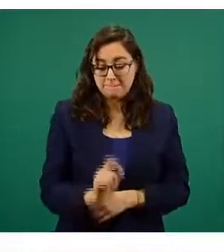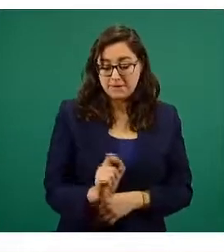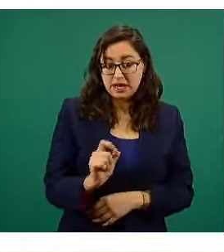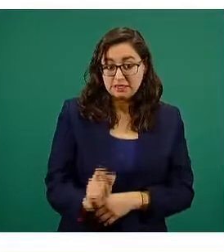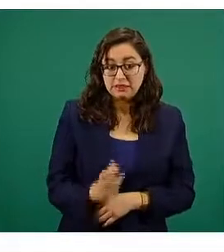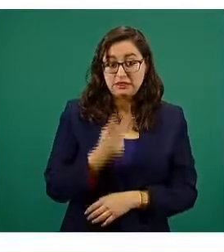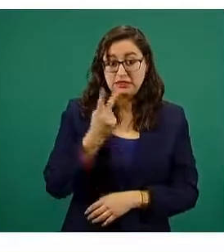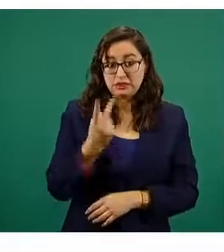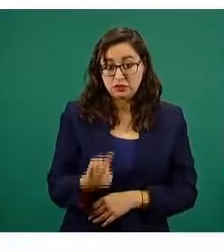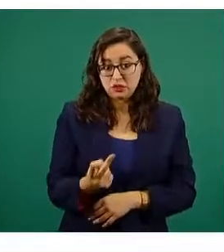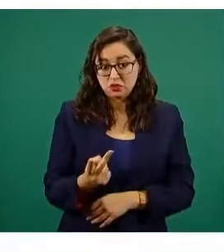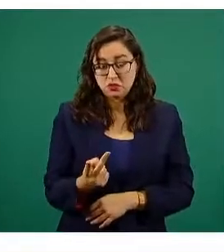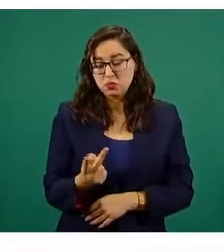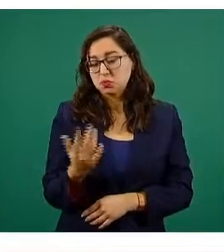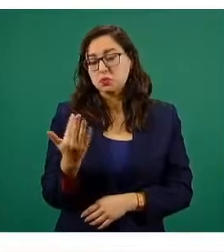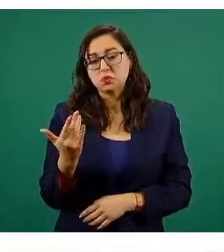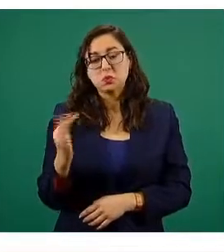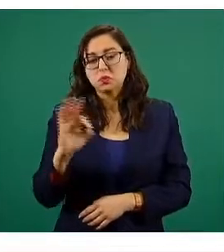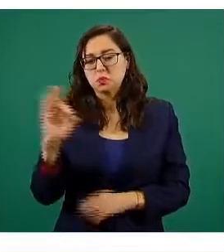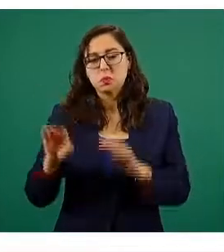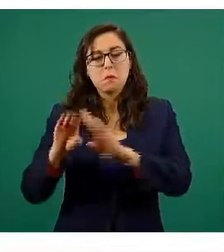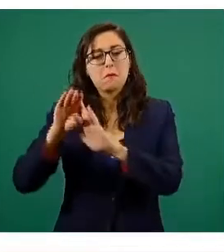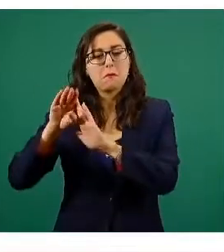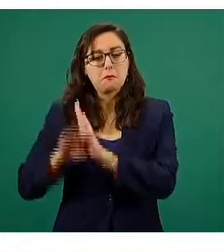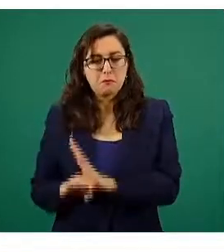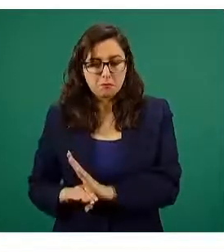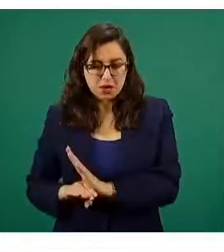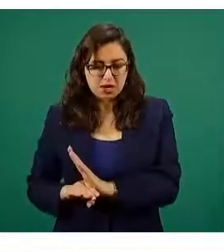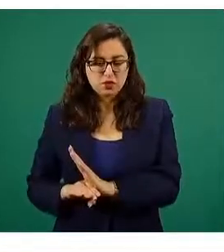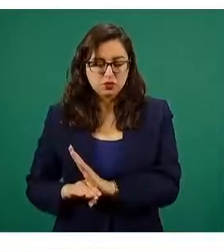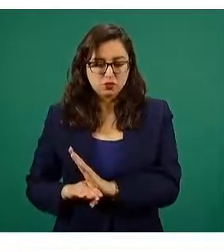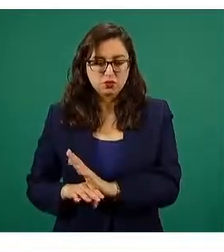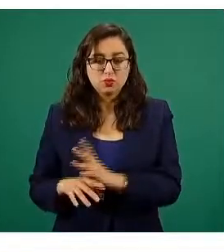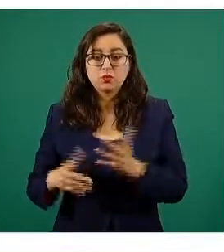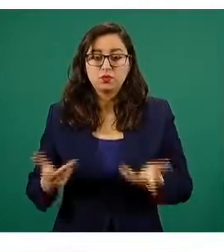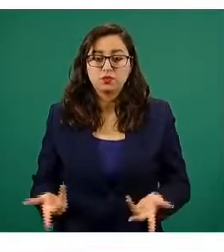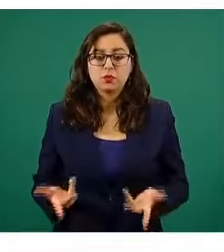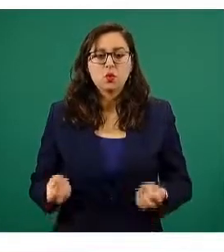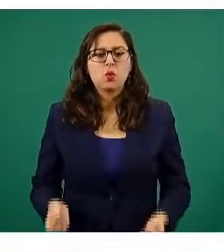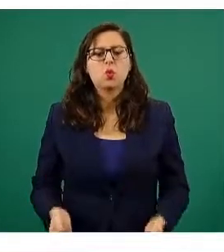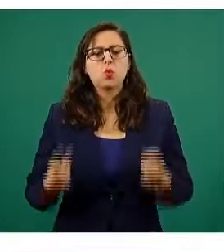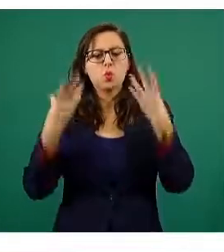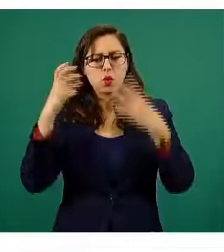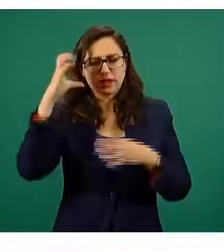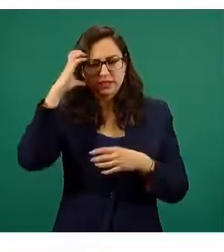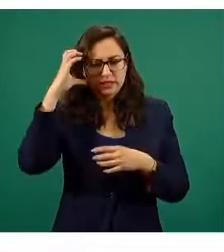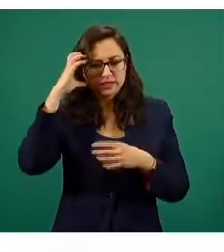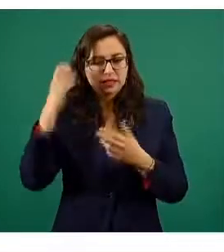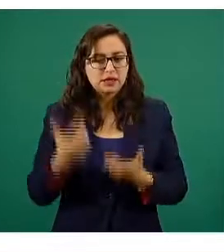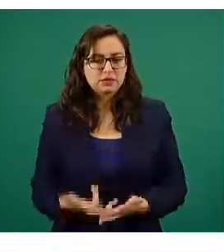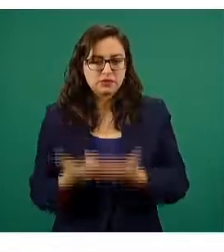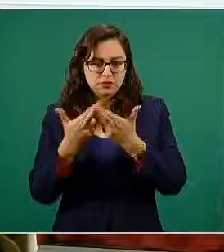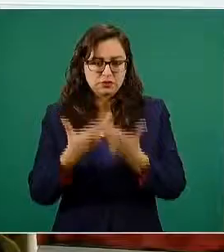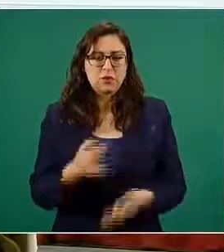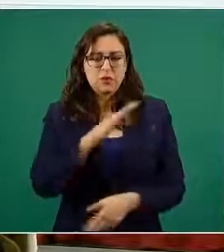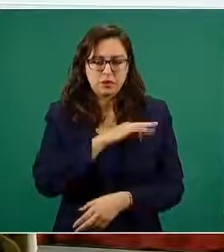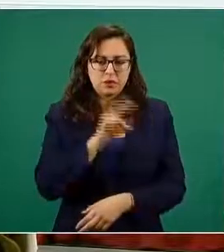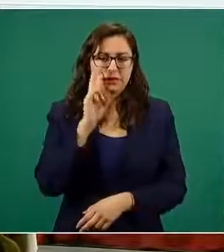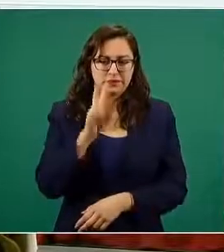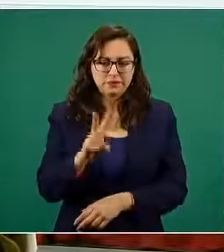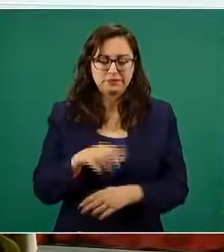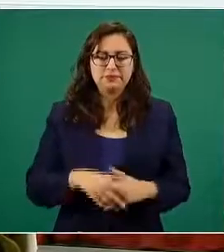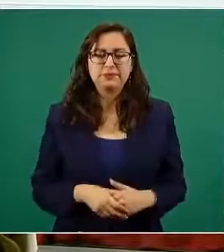ocupaciones menores al 50%. El dato específico de disponibilidad de camas también aparece al final de la gráfica. La